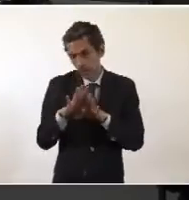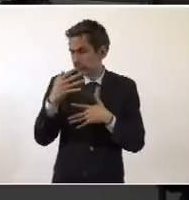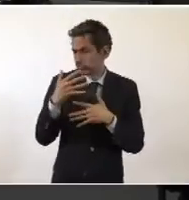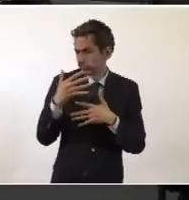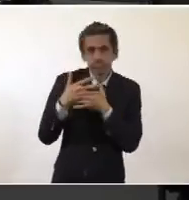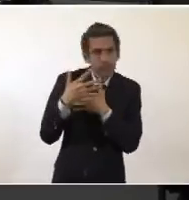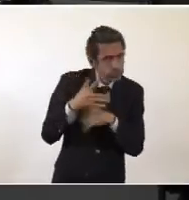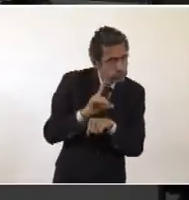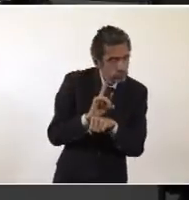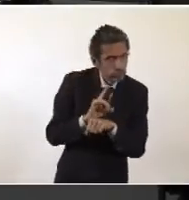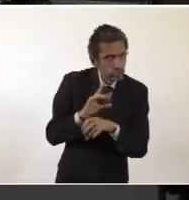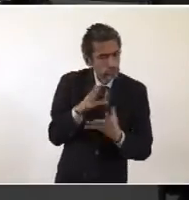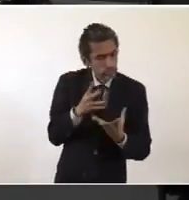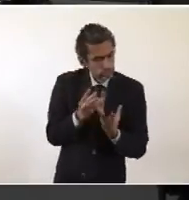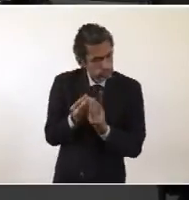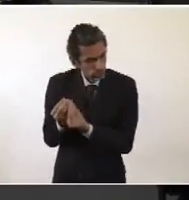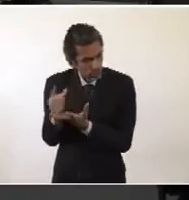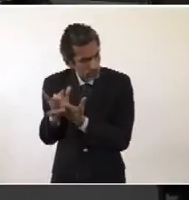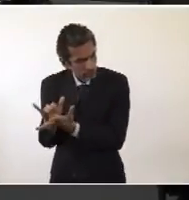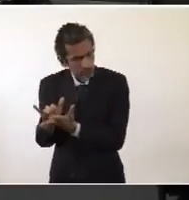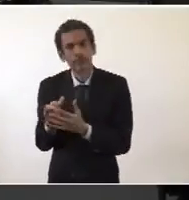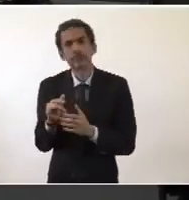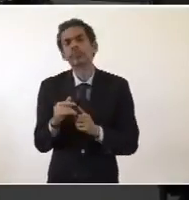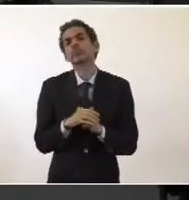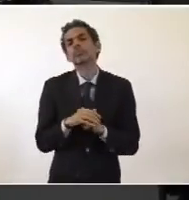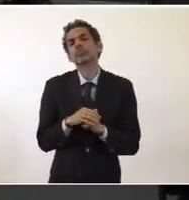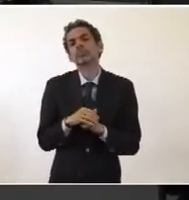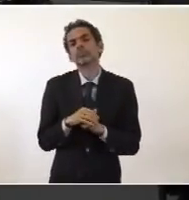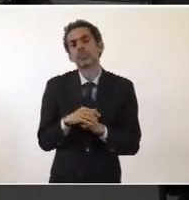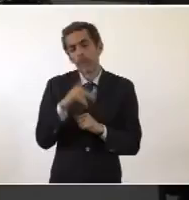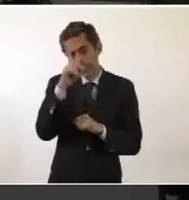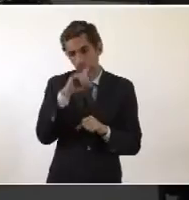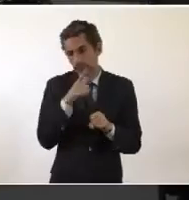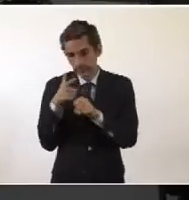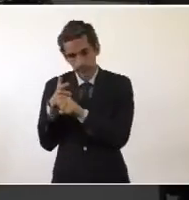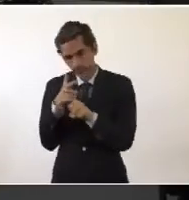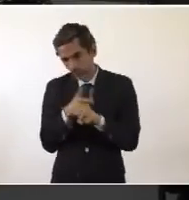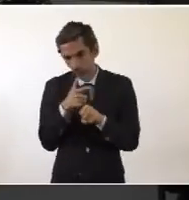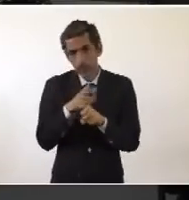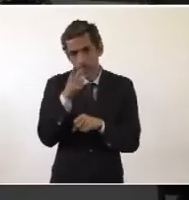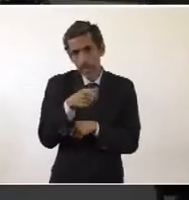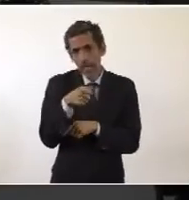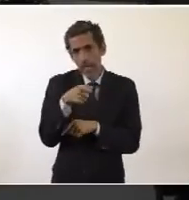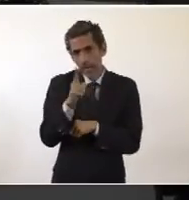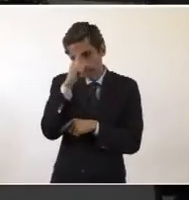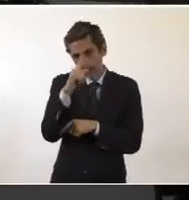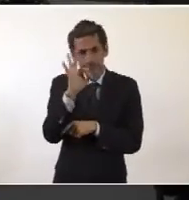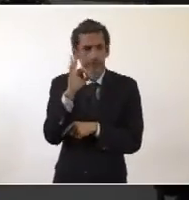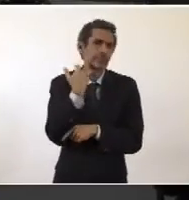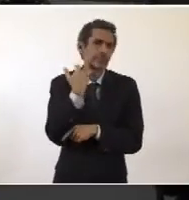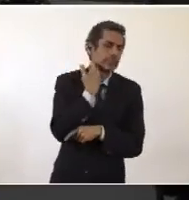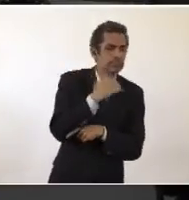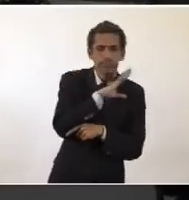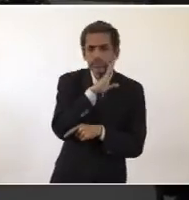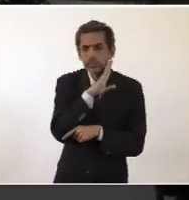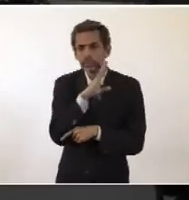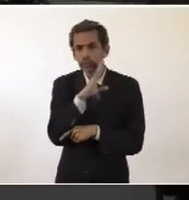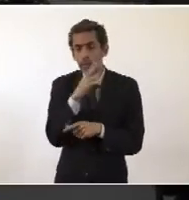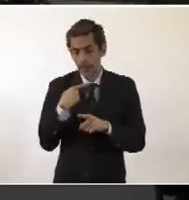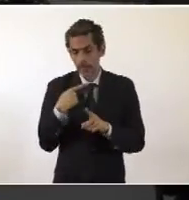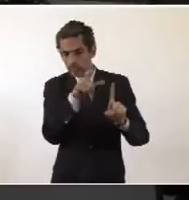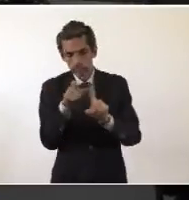días más o menos en la detección de alguna persona que tenga fiebre y a partir de ahí